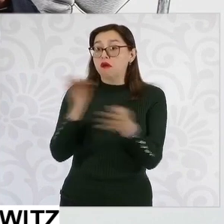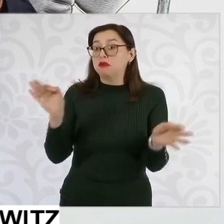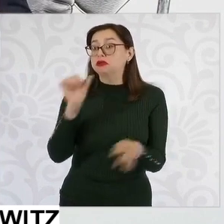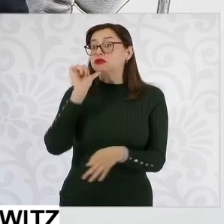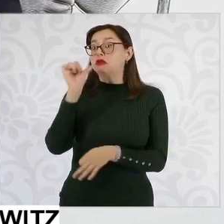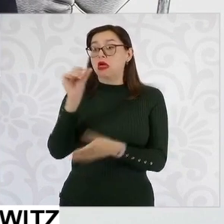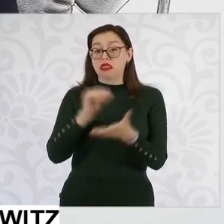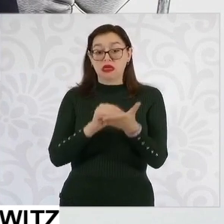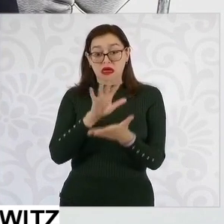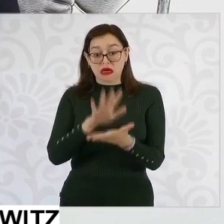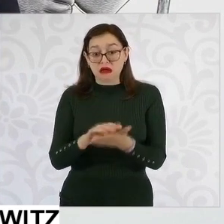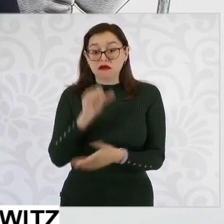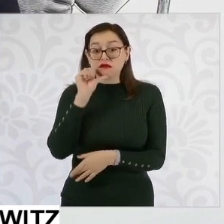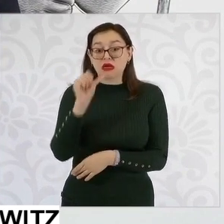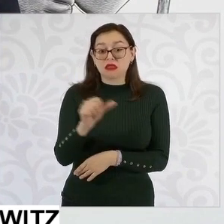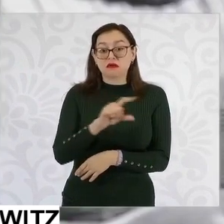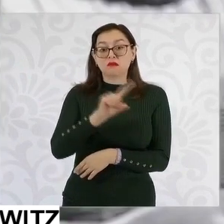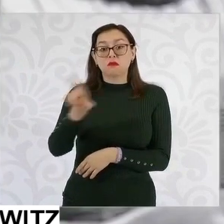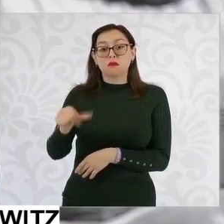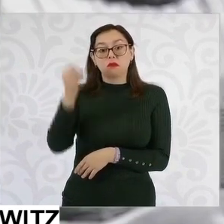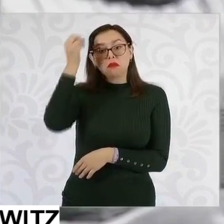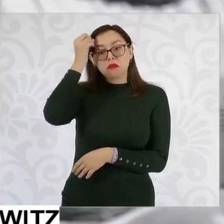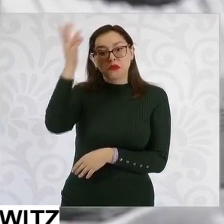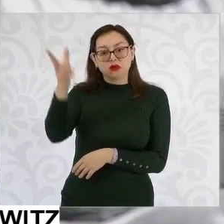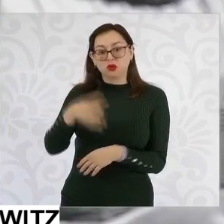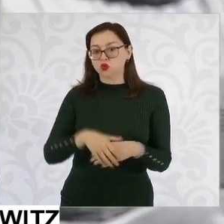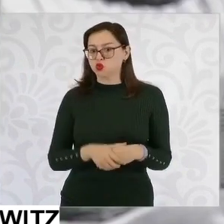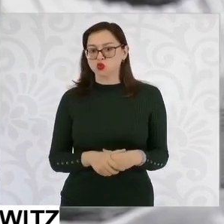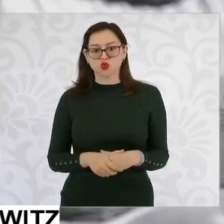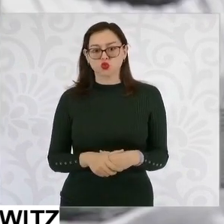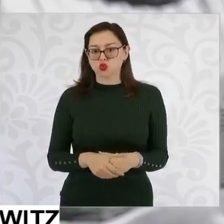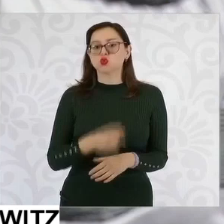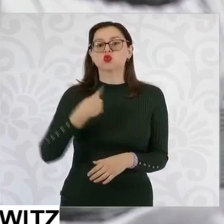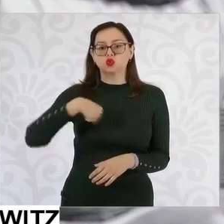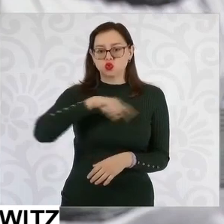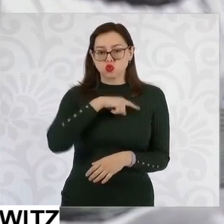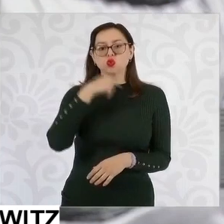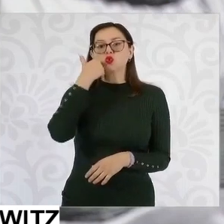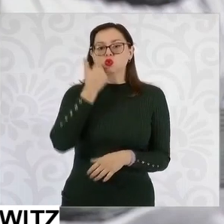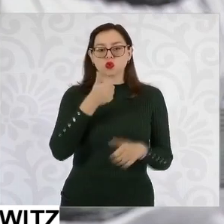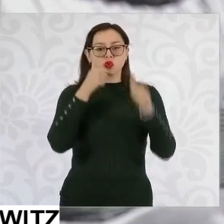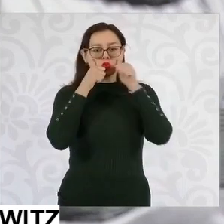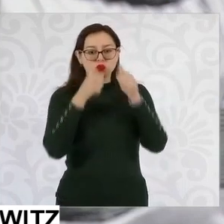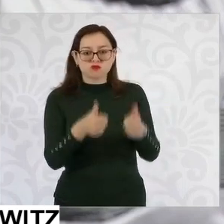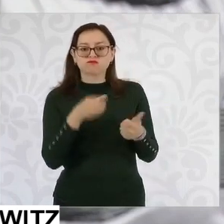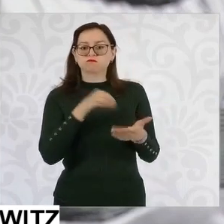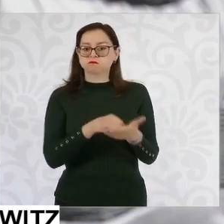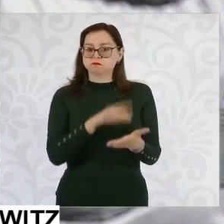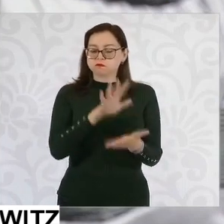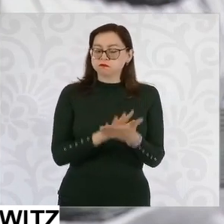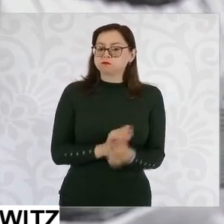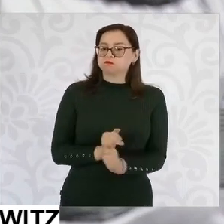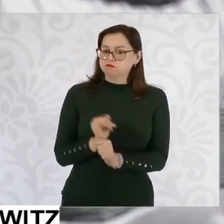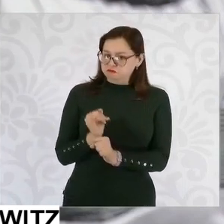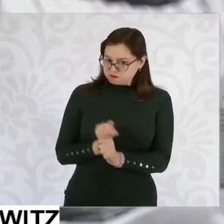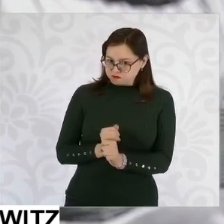pasar desapercibidos, y no queremos que pase desapercibido. Queremos que esta sea una